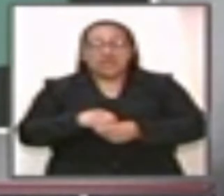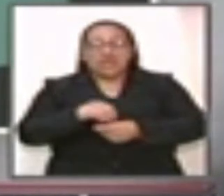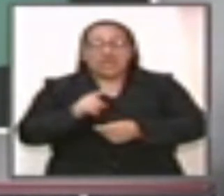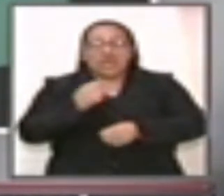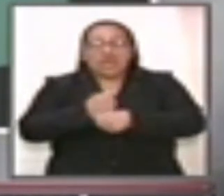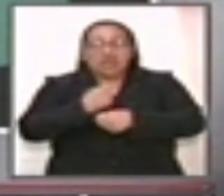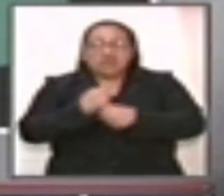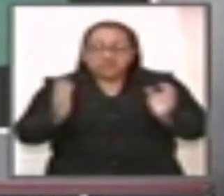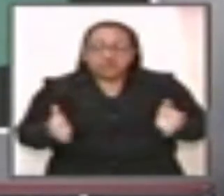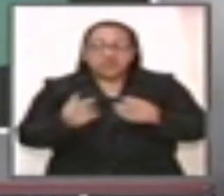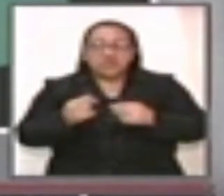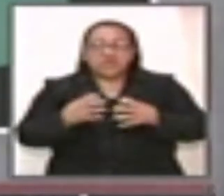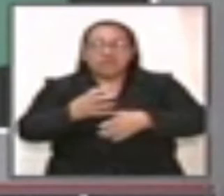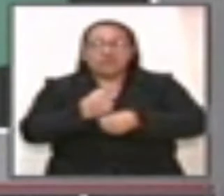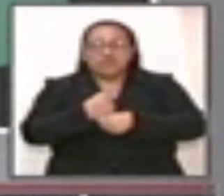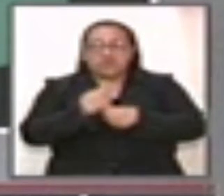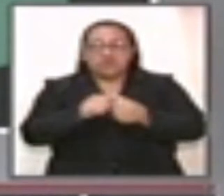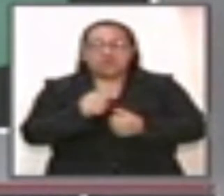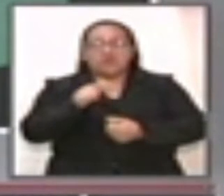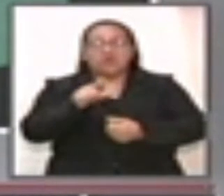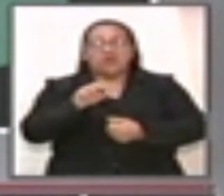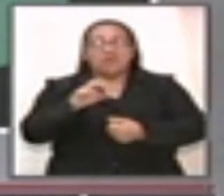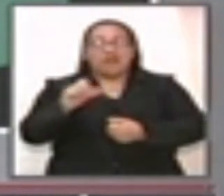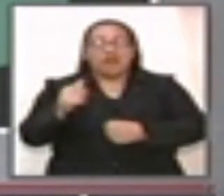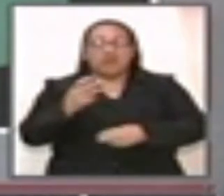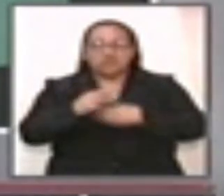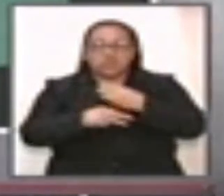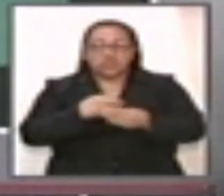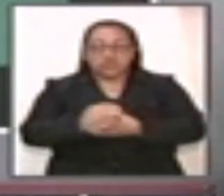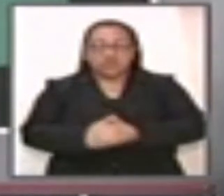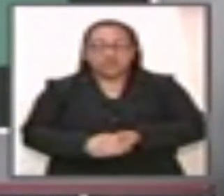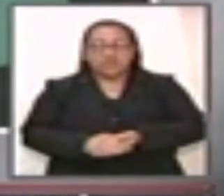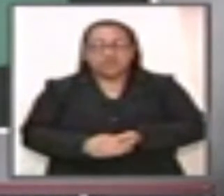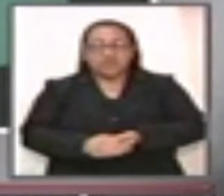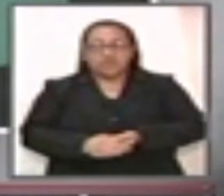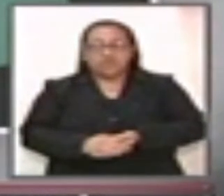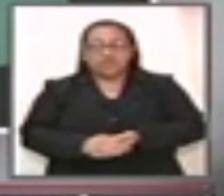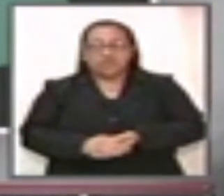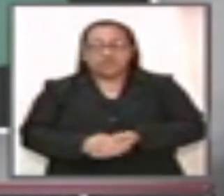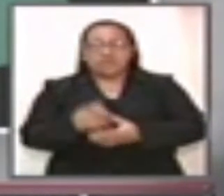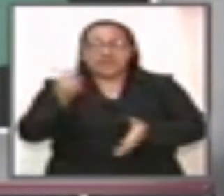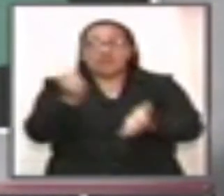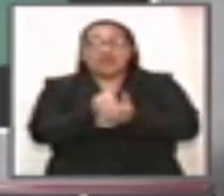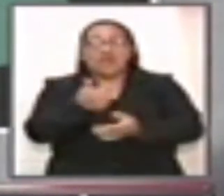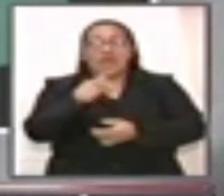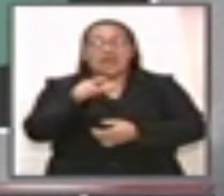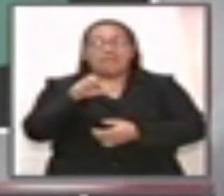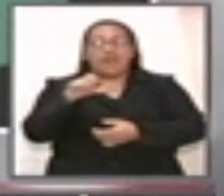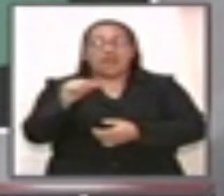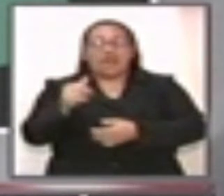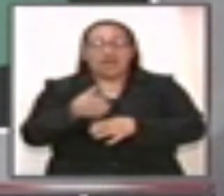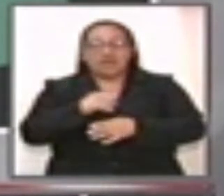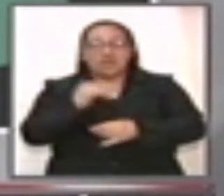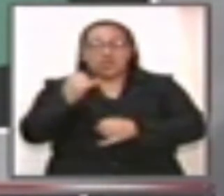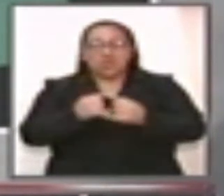en el empeño de posicionar la Alpaca en el mercado nacional. Esta marca Alpaca tuvo una mención